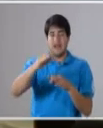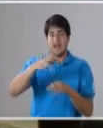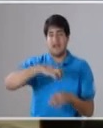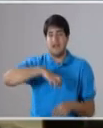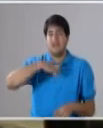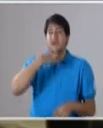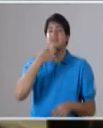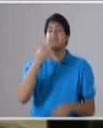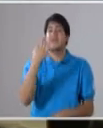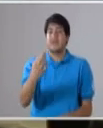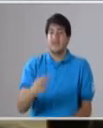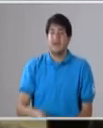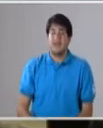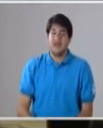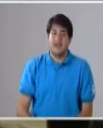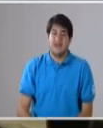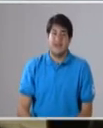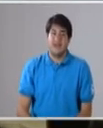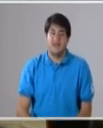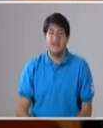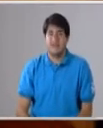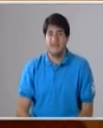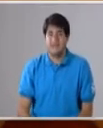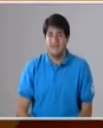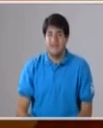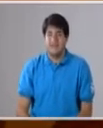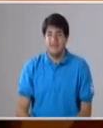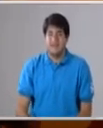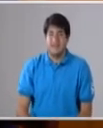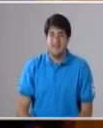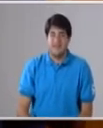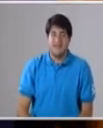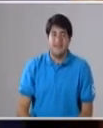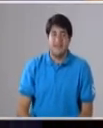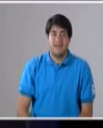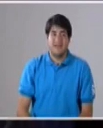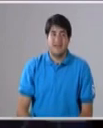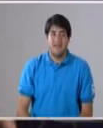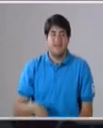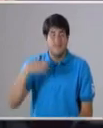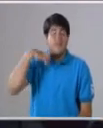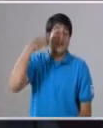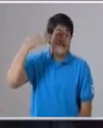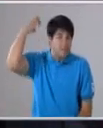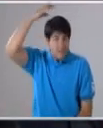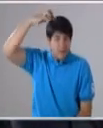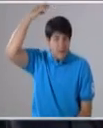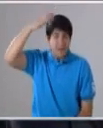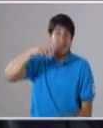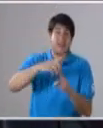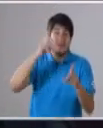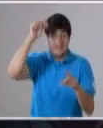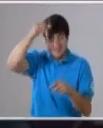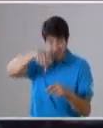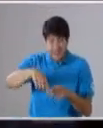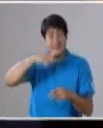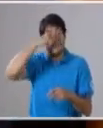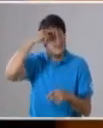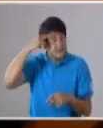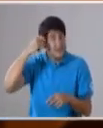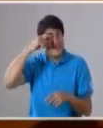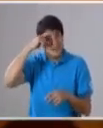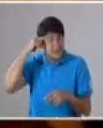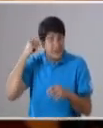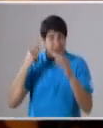¿verdad? La, nuestra vigilia, y tenemos que empezar a trabajar. Bueno, ya se está trabajando desde hace mucho tiempo.